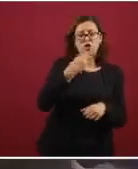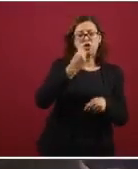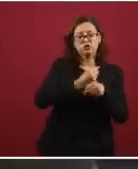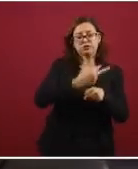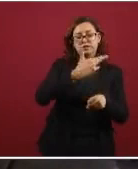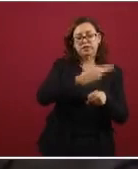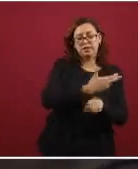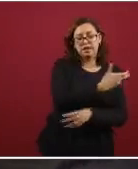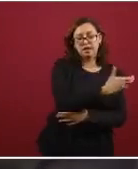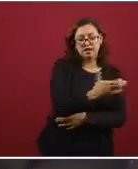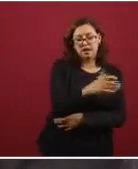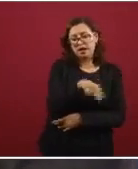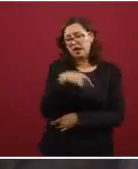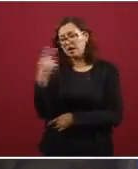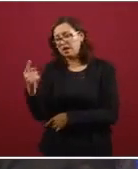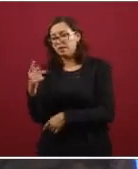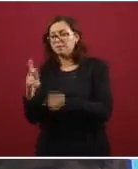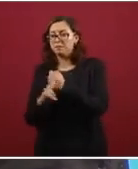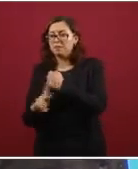el 50% cada uno.